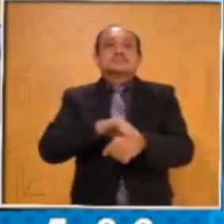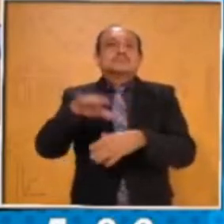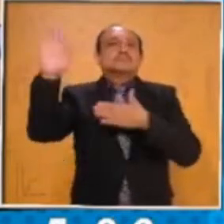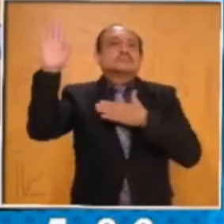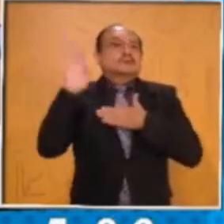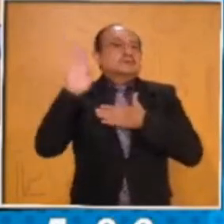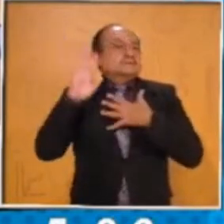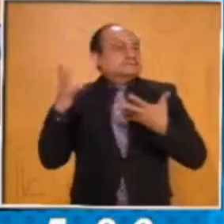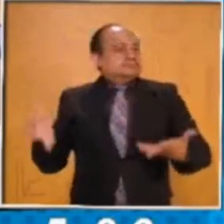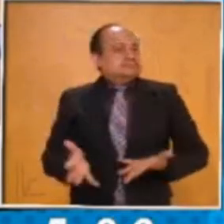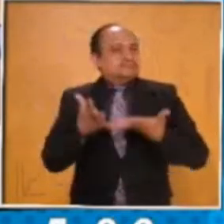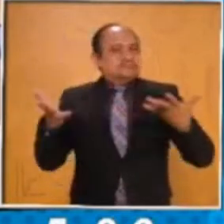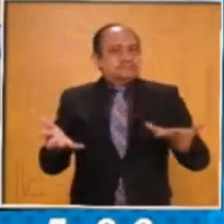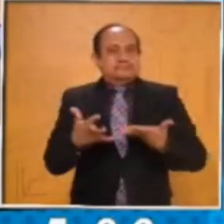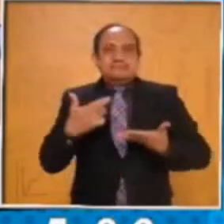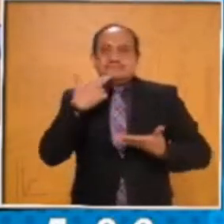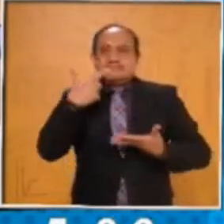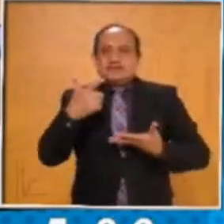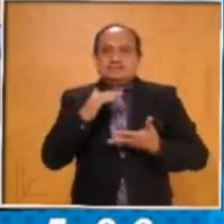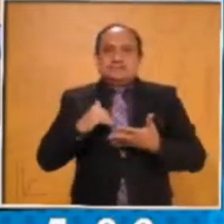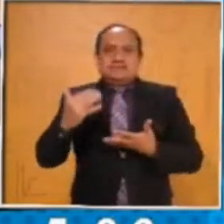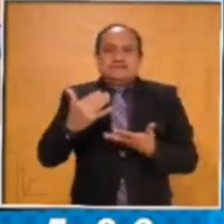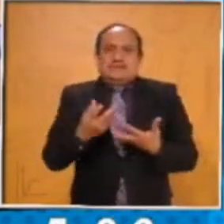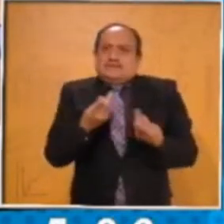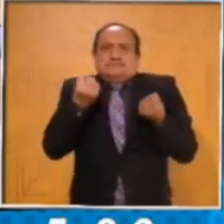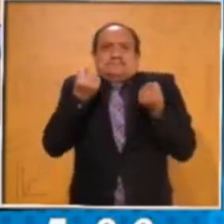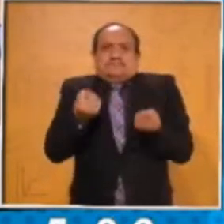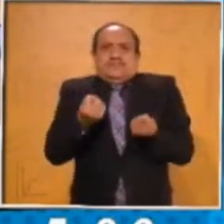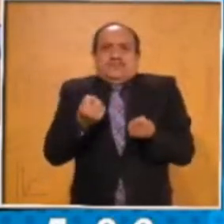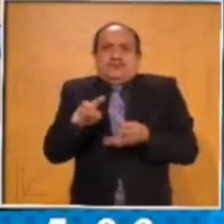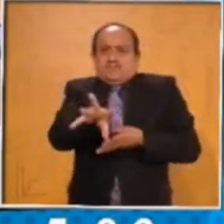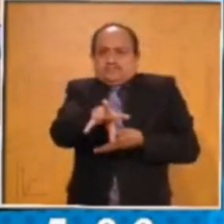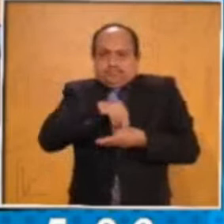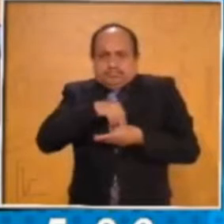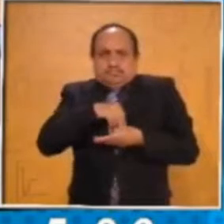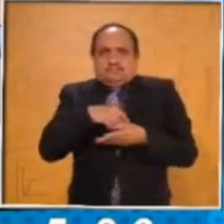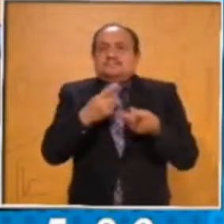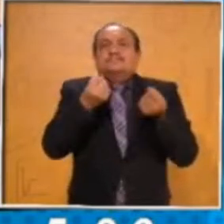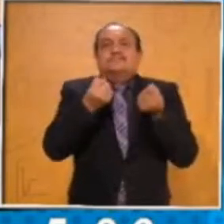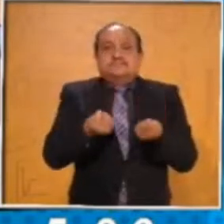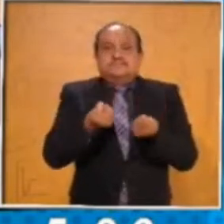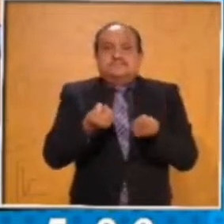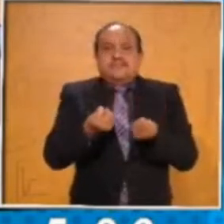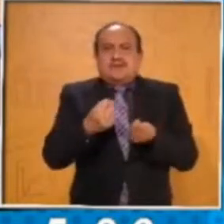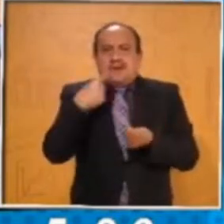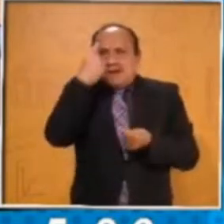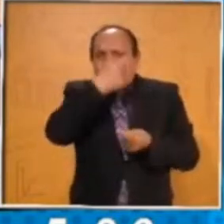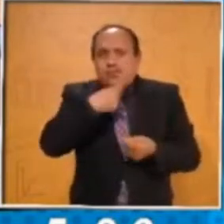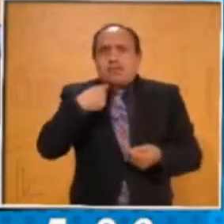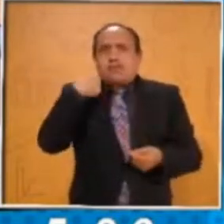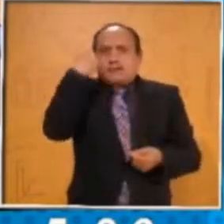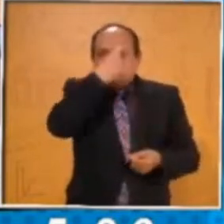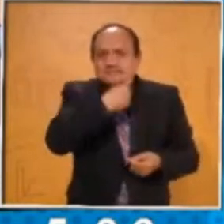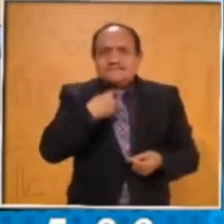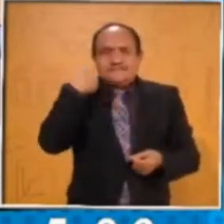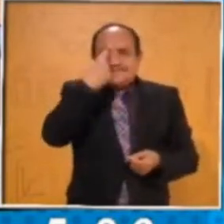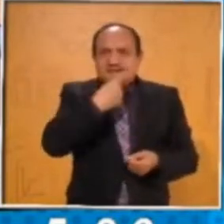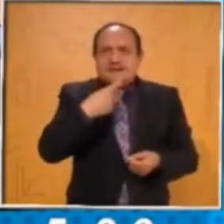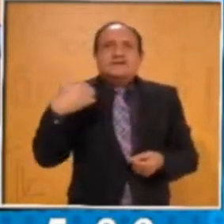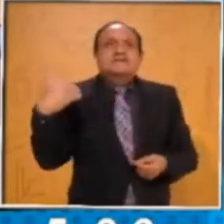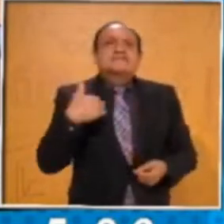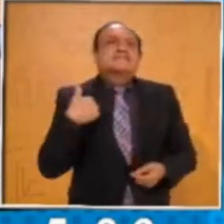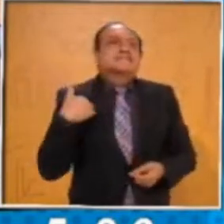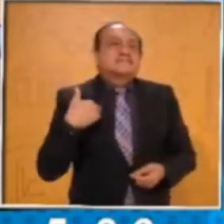fue más que contagiarse por la enfermedad. A las pocas horas le hablaron.